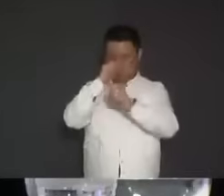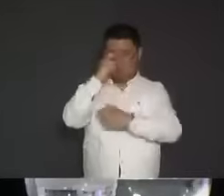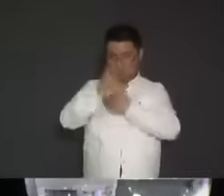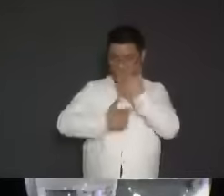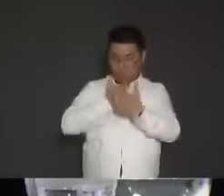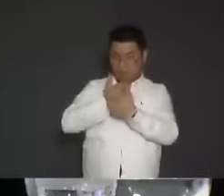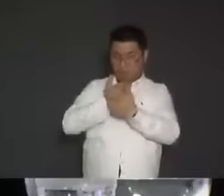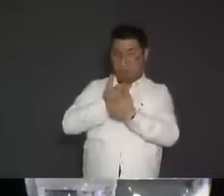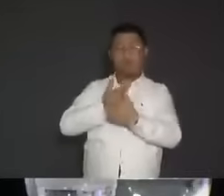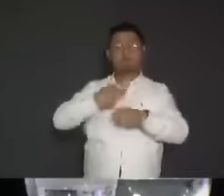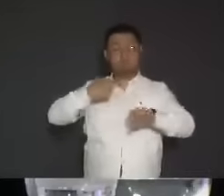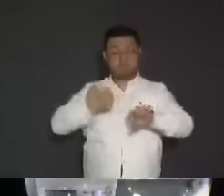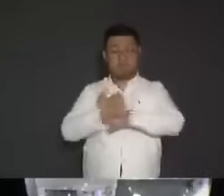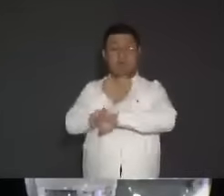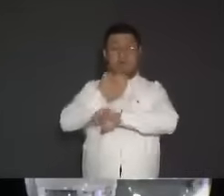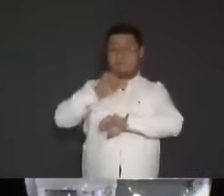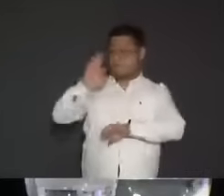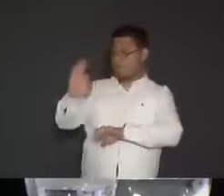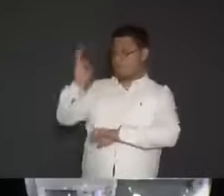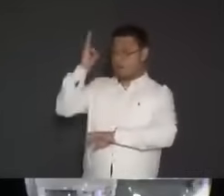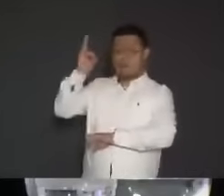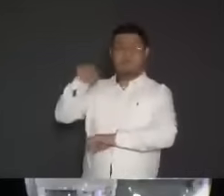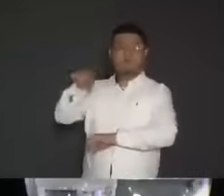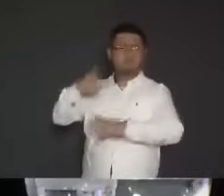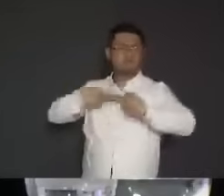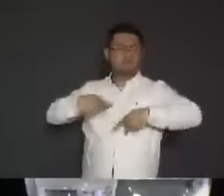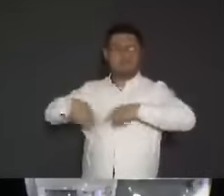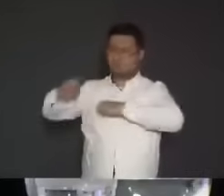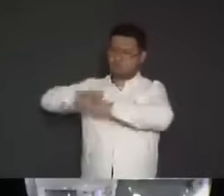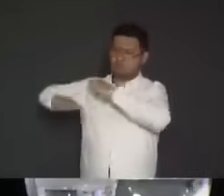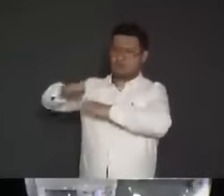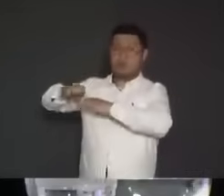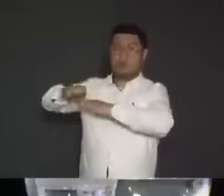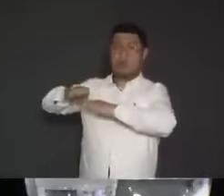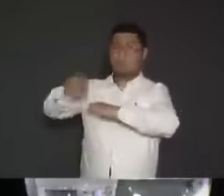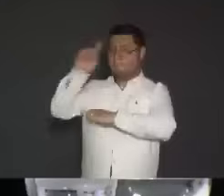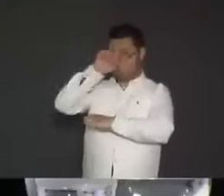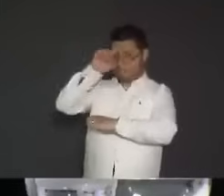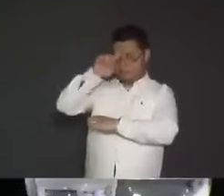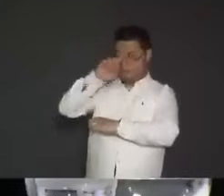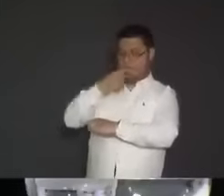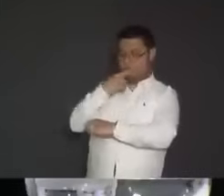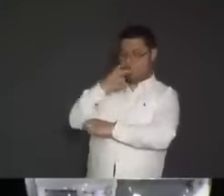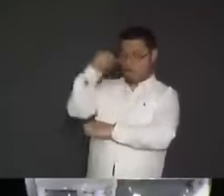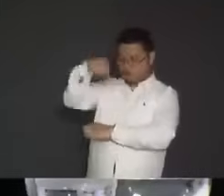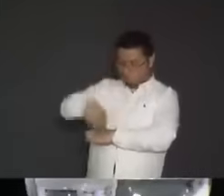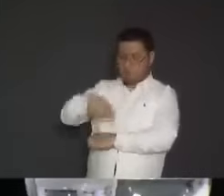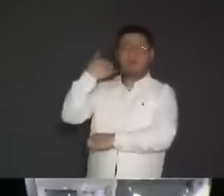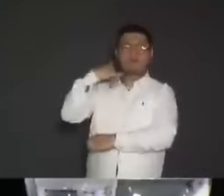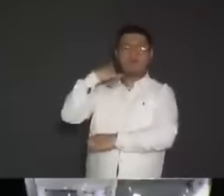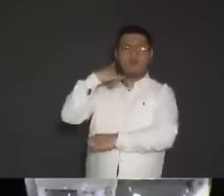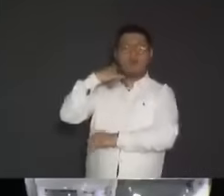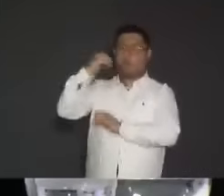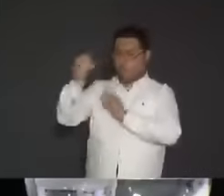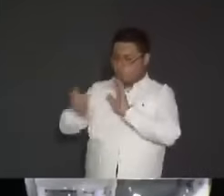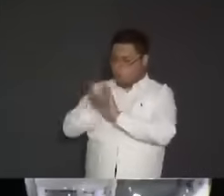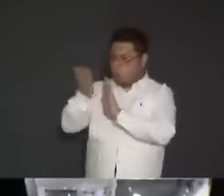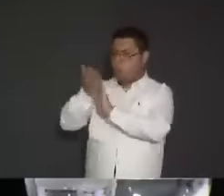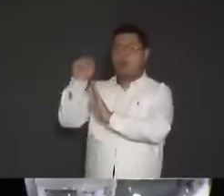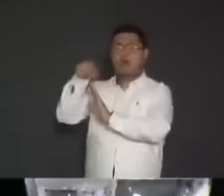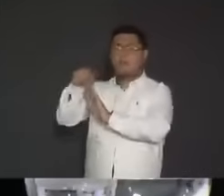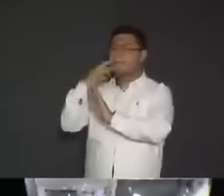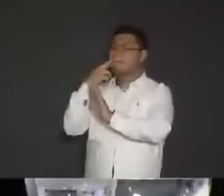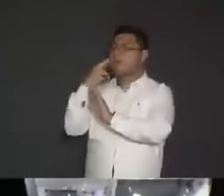gobierno estatal, federal y los empresarios, con la asesoría de los mejores urbanistas yucatecos, construiremos la infraestructura